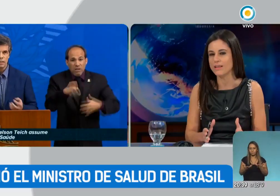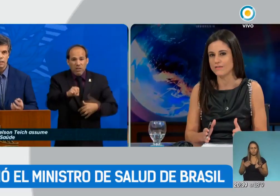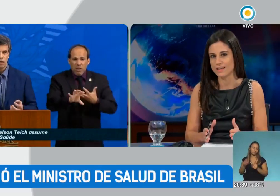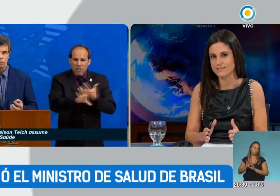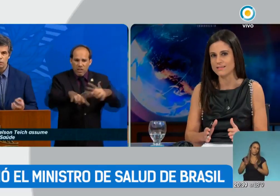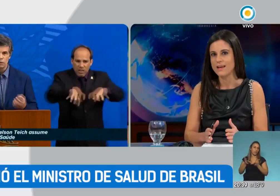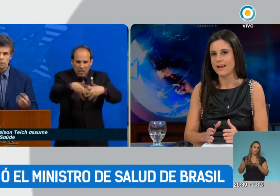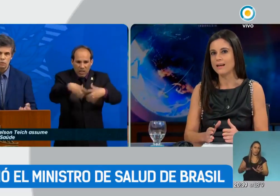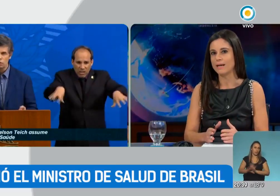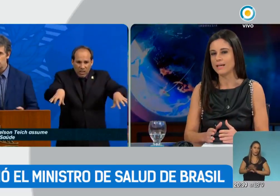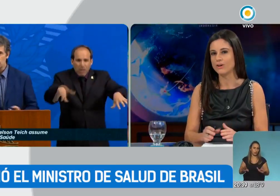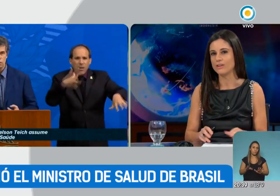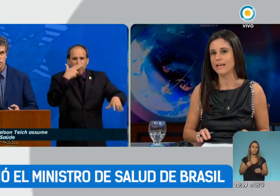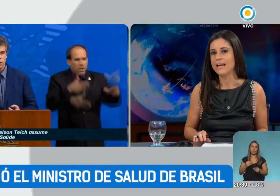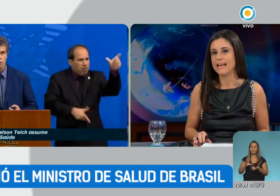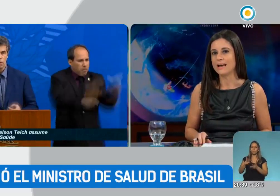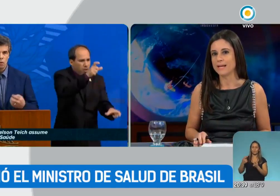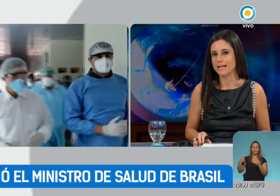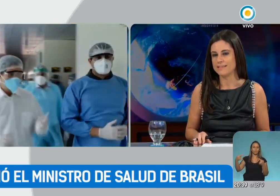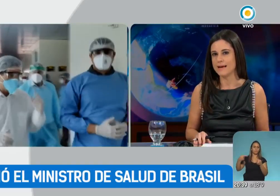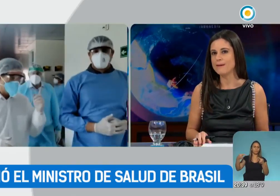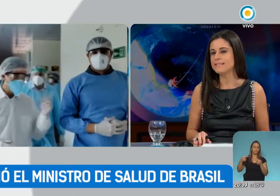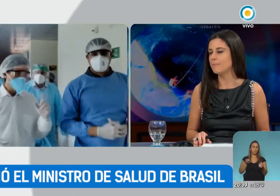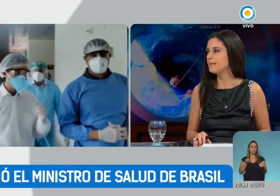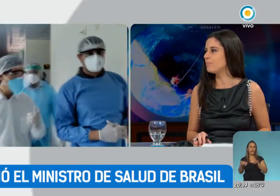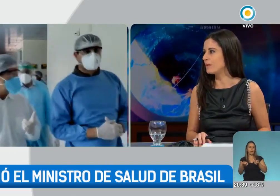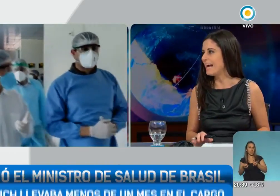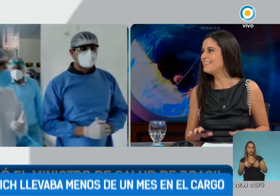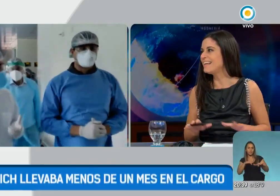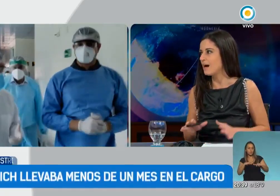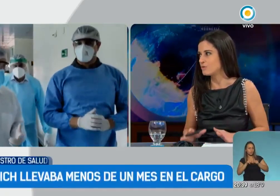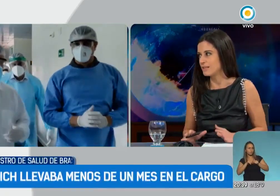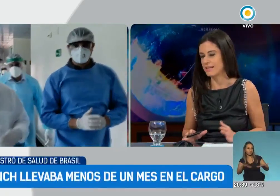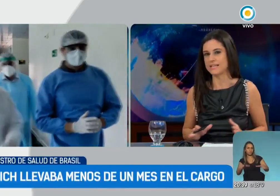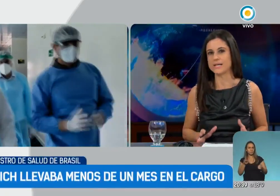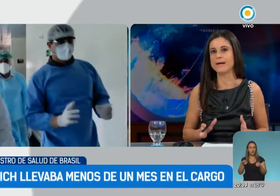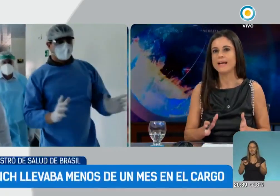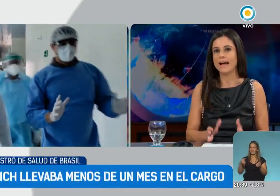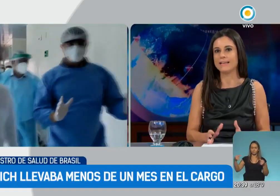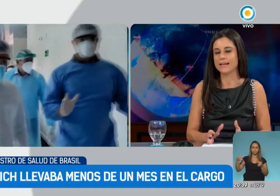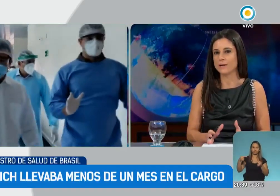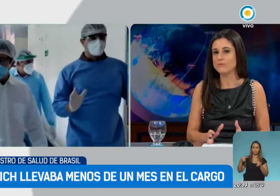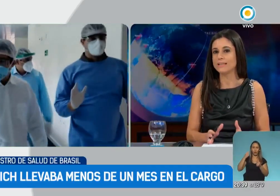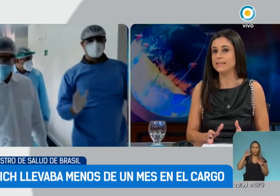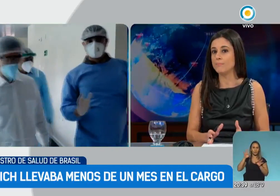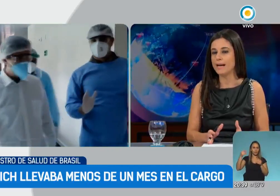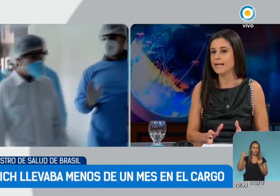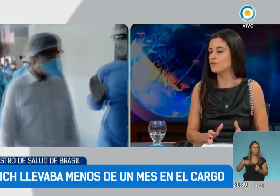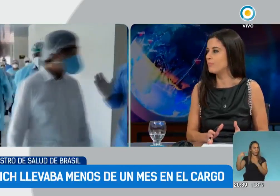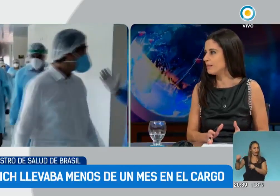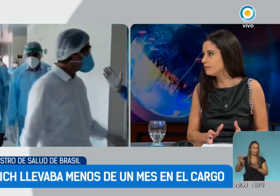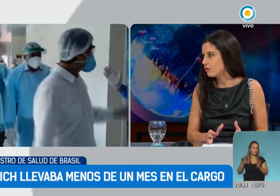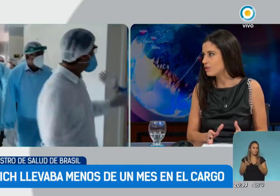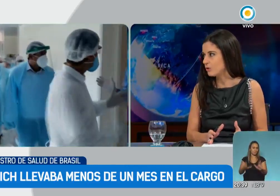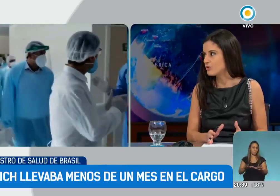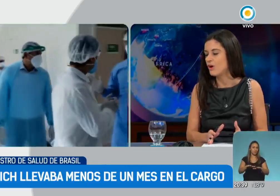profundas diferencias en el manejo de la emergencia. Básicamente porque hay tres causas que llevan a esta renuncia tan temprana